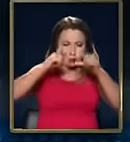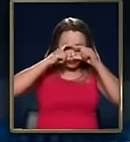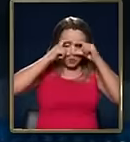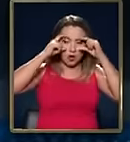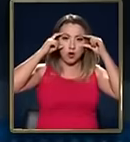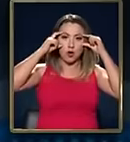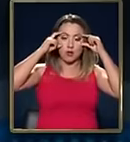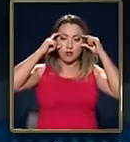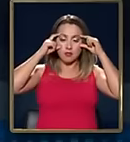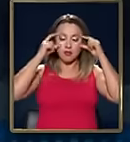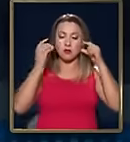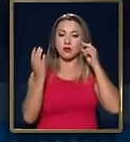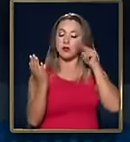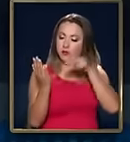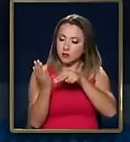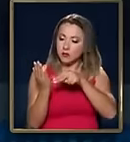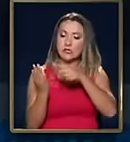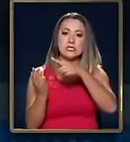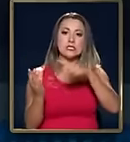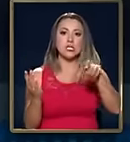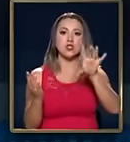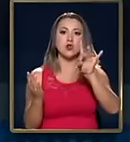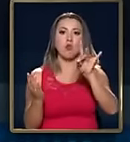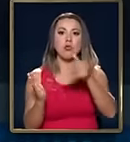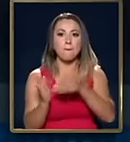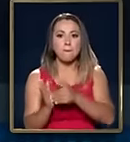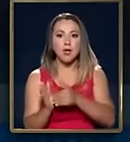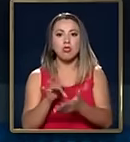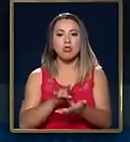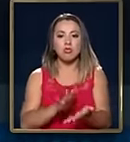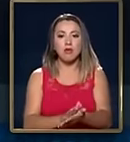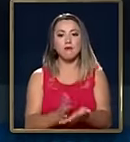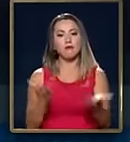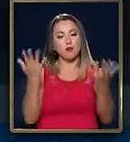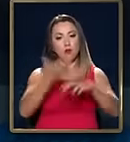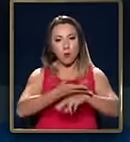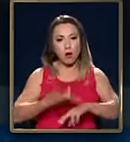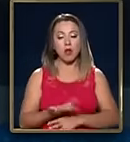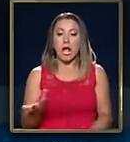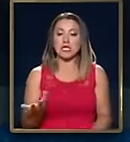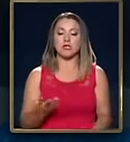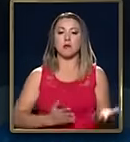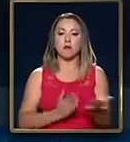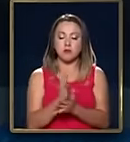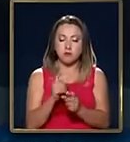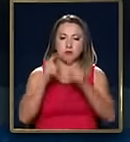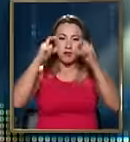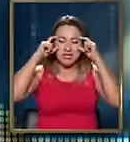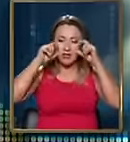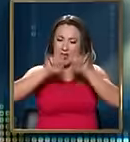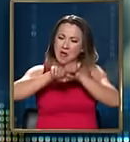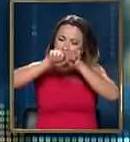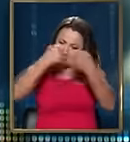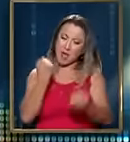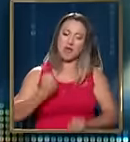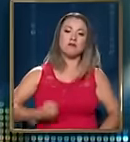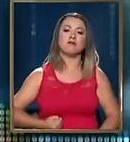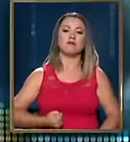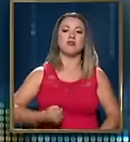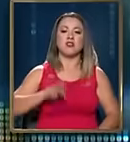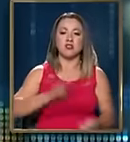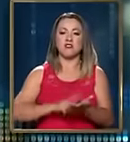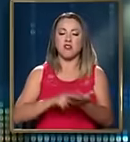pongo los lentes, weón. Eran 150 mil pesos, weón. Así que agarré los lentes, lo hice mierda. Lo único que hacen los weones